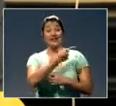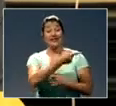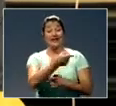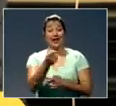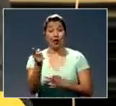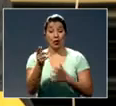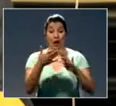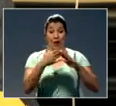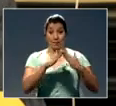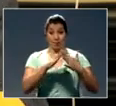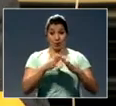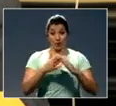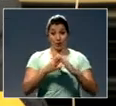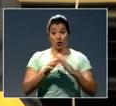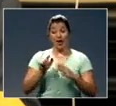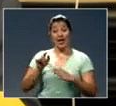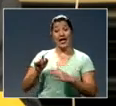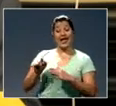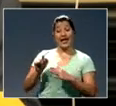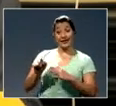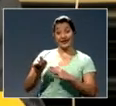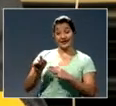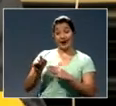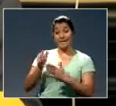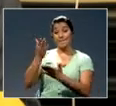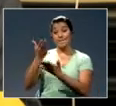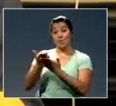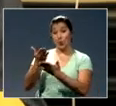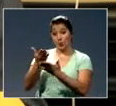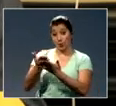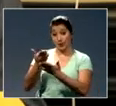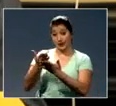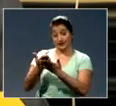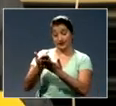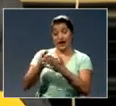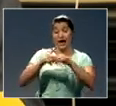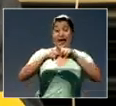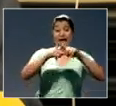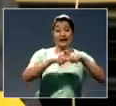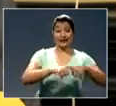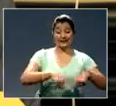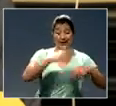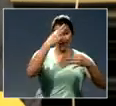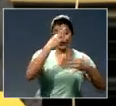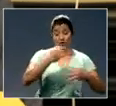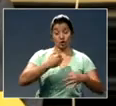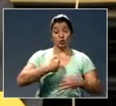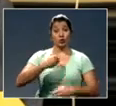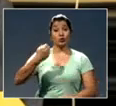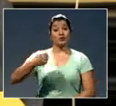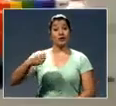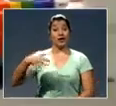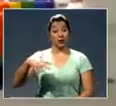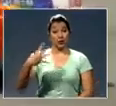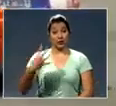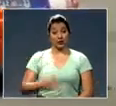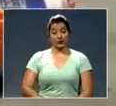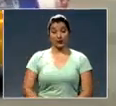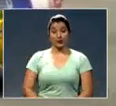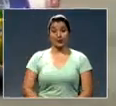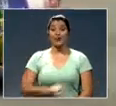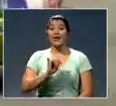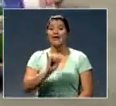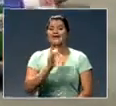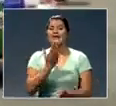iniciativa iba a dejar sin efecto lo resuelto por el Alto Tribunal Constitucional. Esa